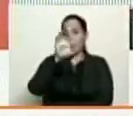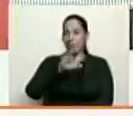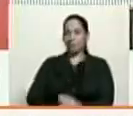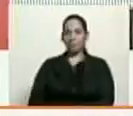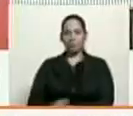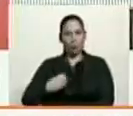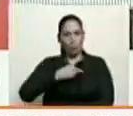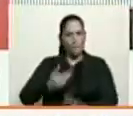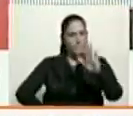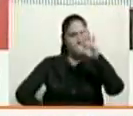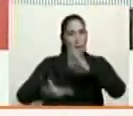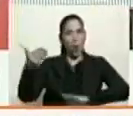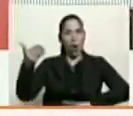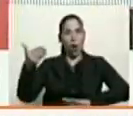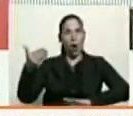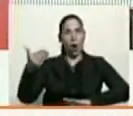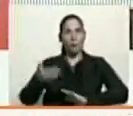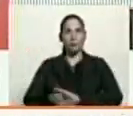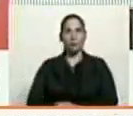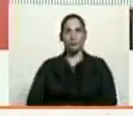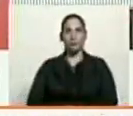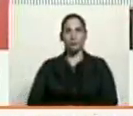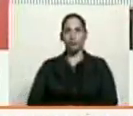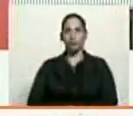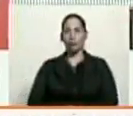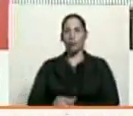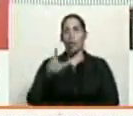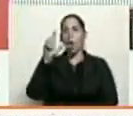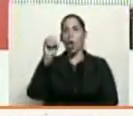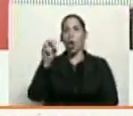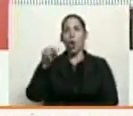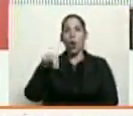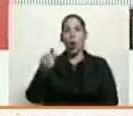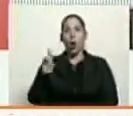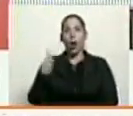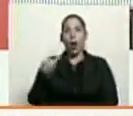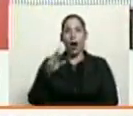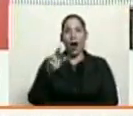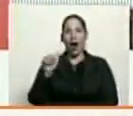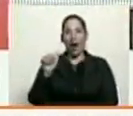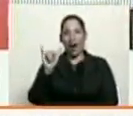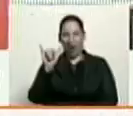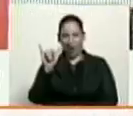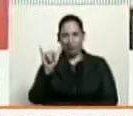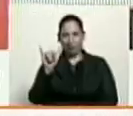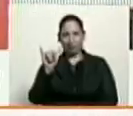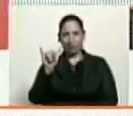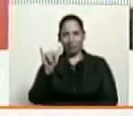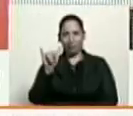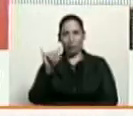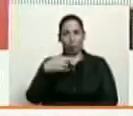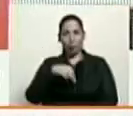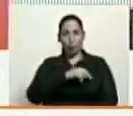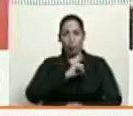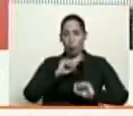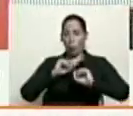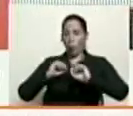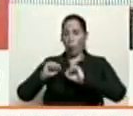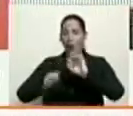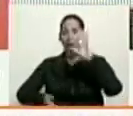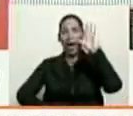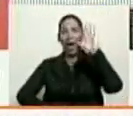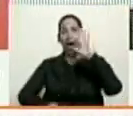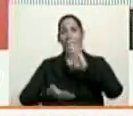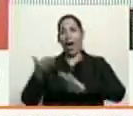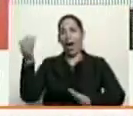salir desde por ahí, por Longaray, vamos a salir nosotros y nos vamos a mover hasta el centro de